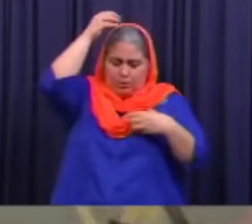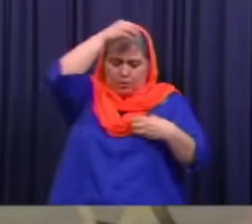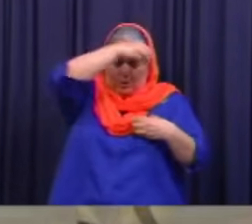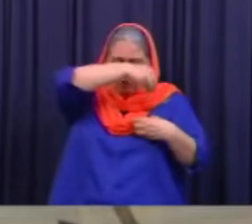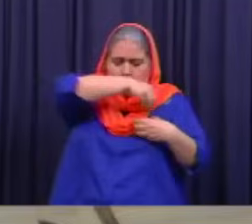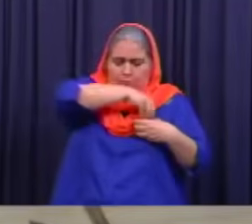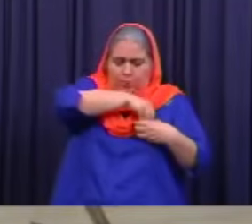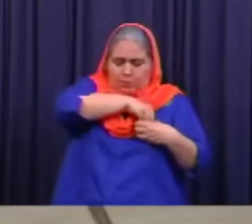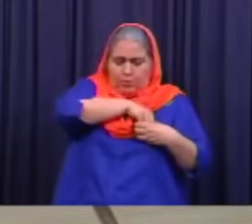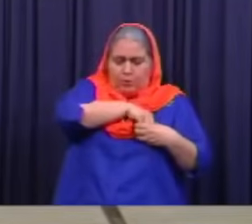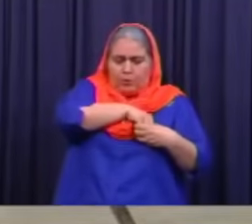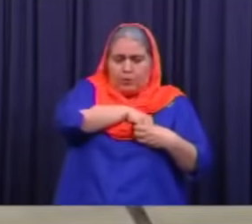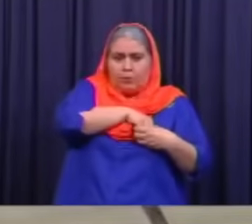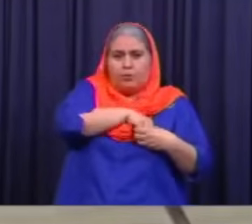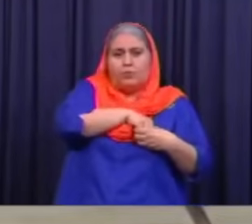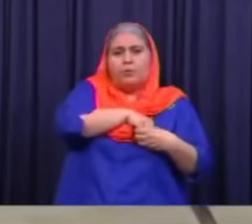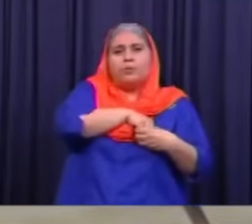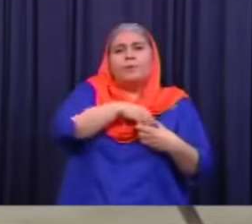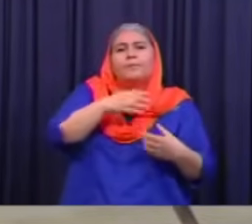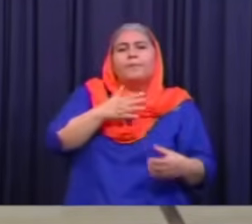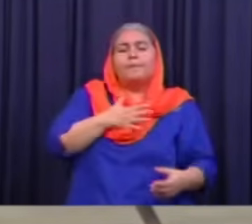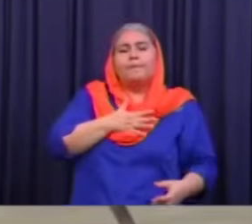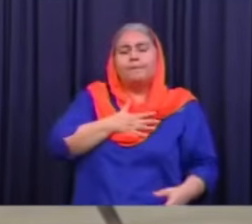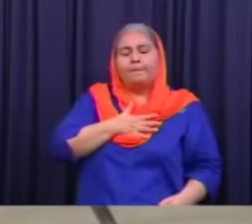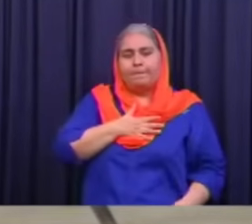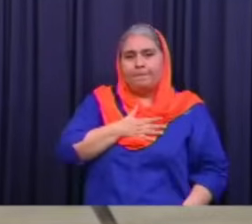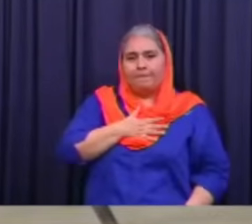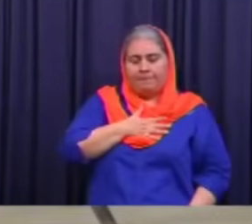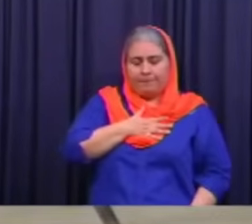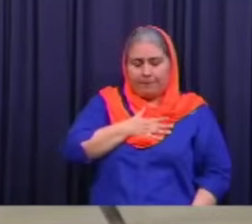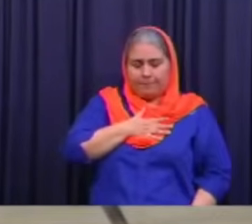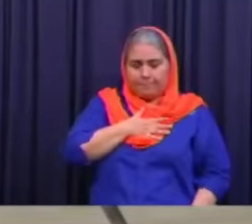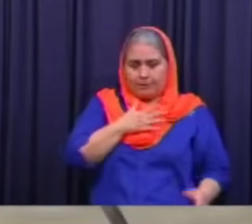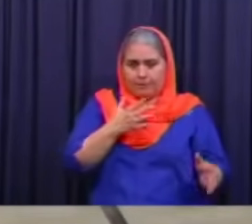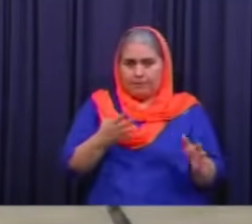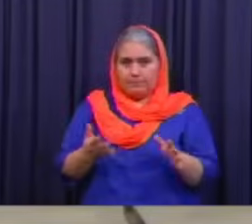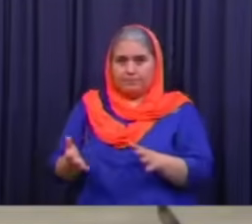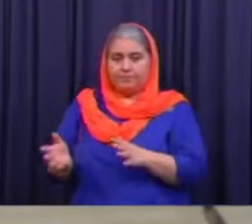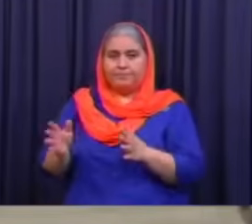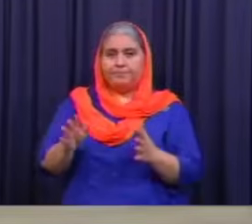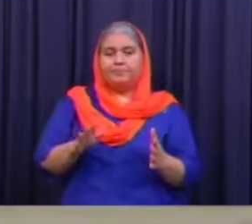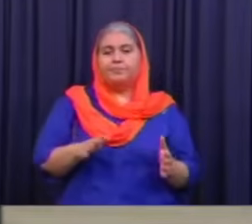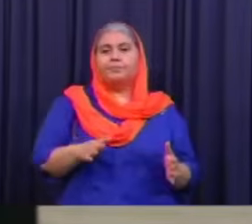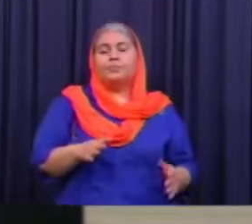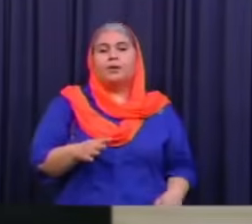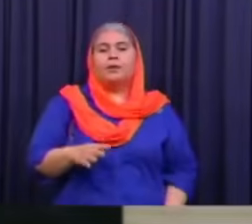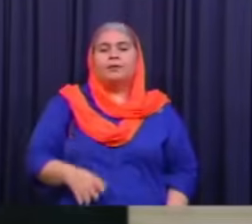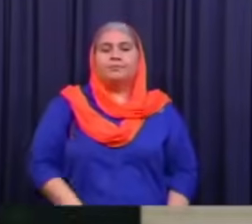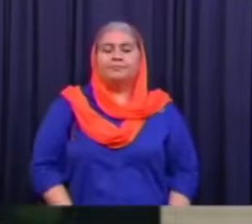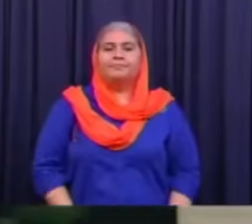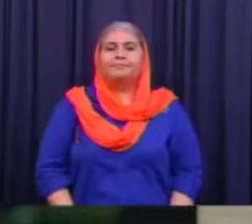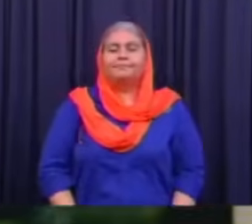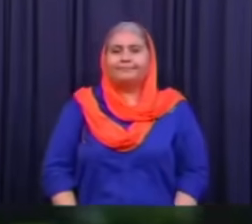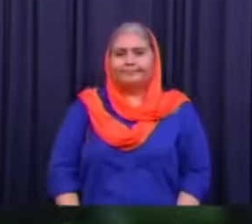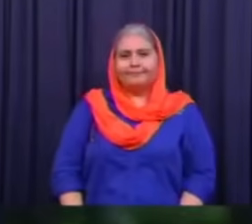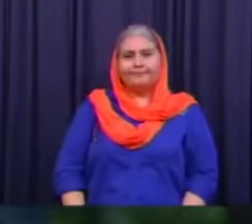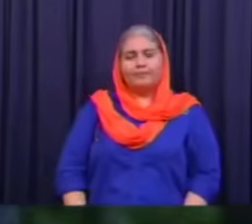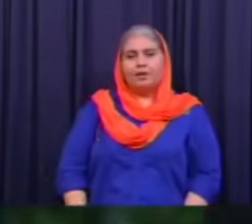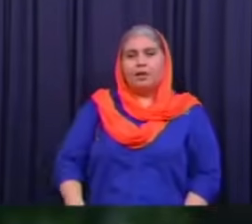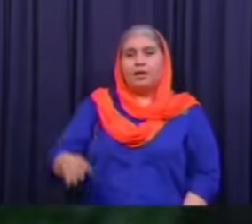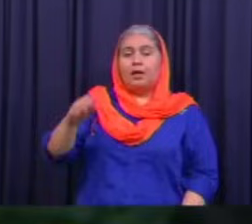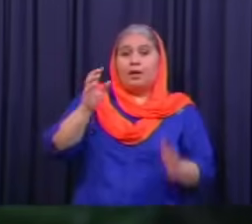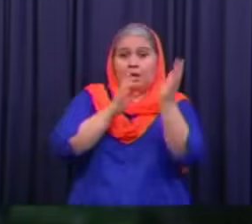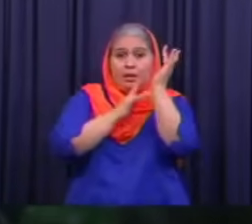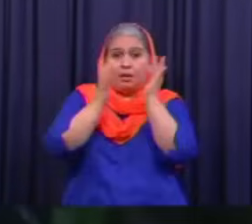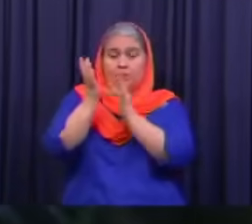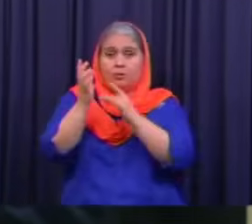está vivo el que nos amó desde la fundación del mundo y esa gracia de Dios y